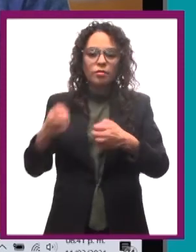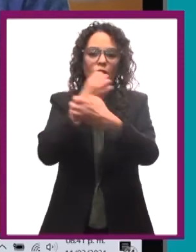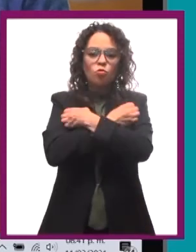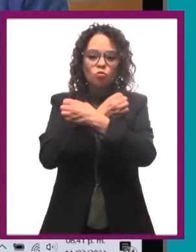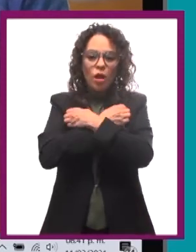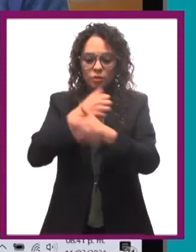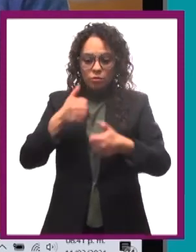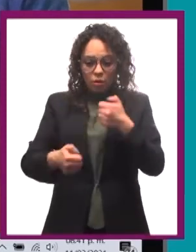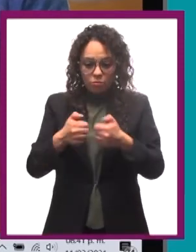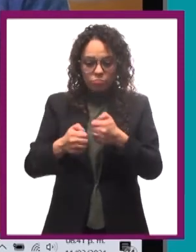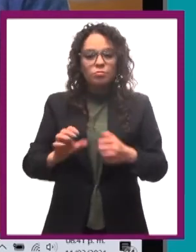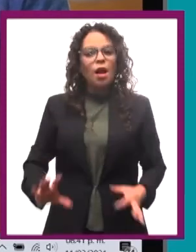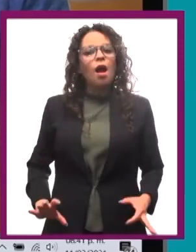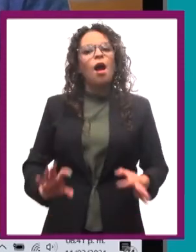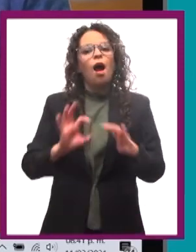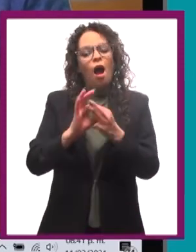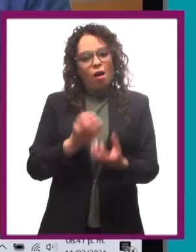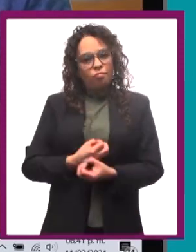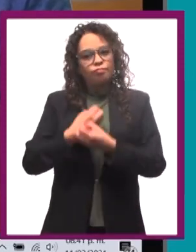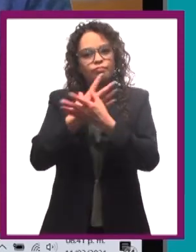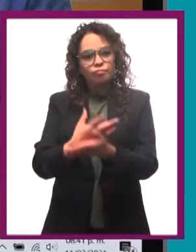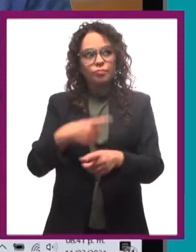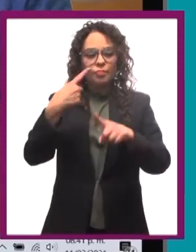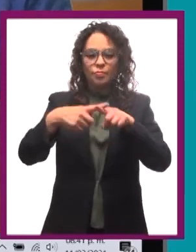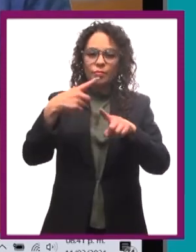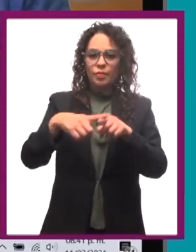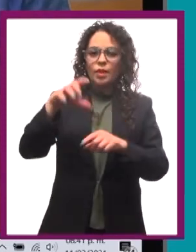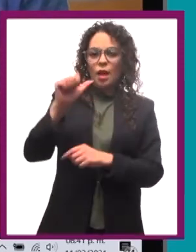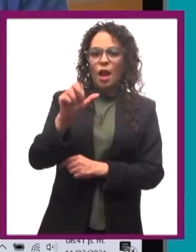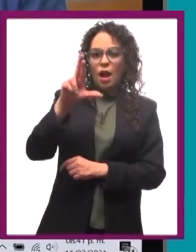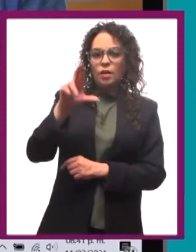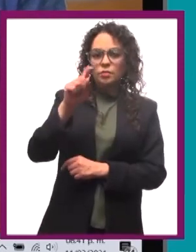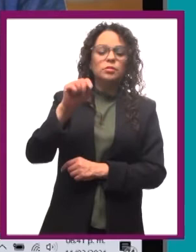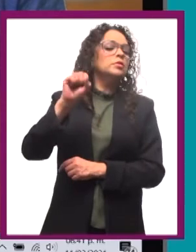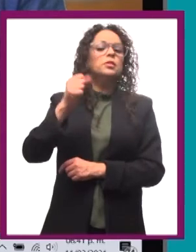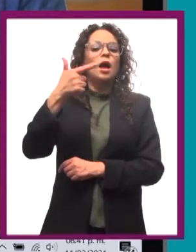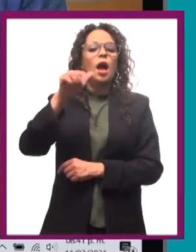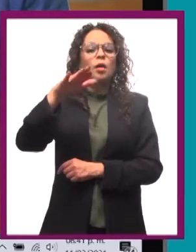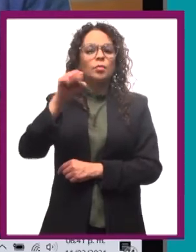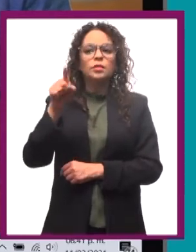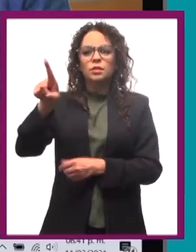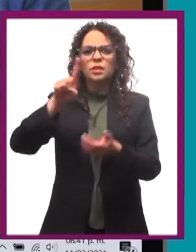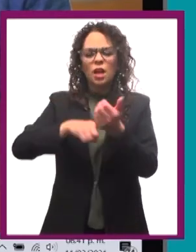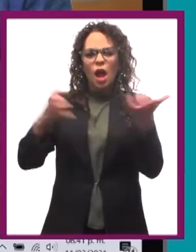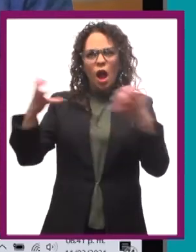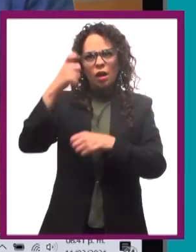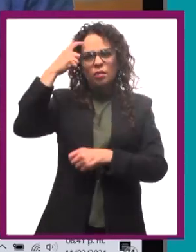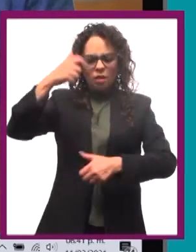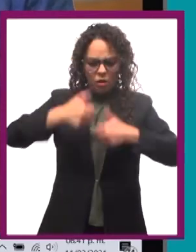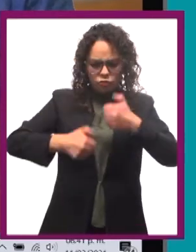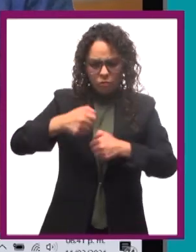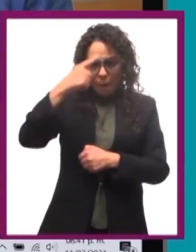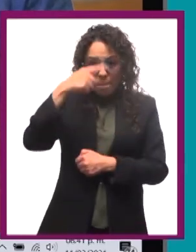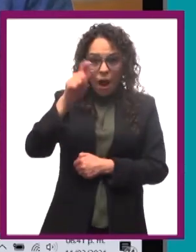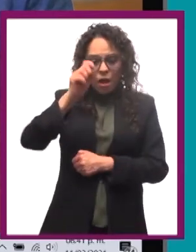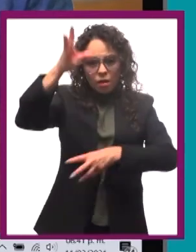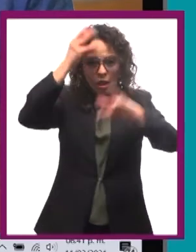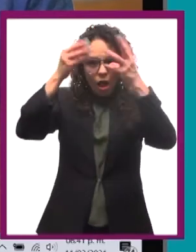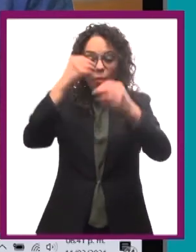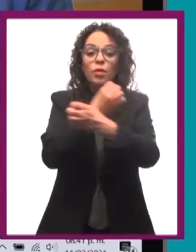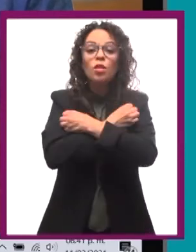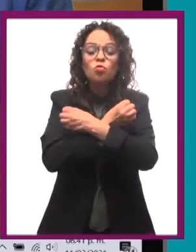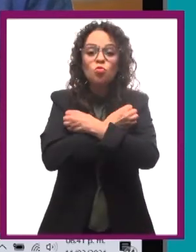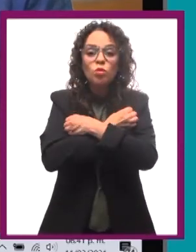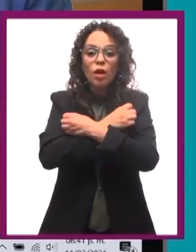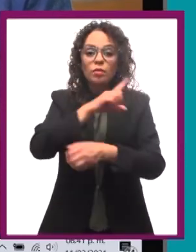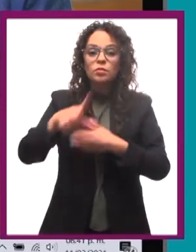la educación y los videojuegos se tocan. Dirige Ars Games, organización que promueve los videojuegos para la educación y